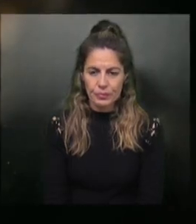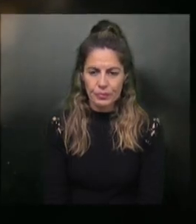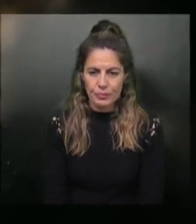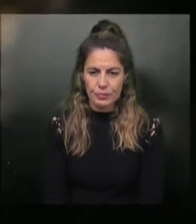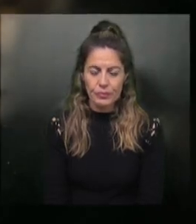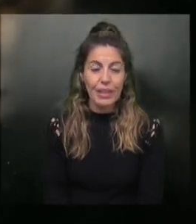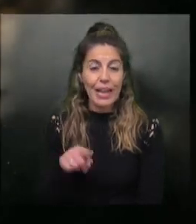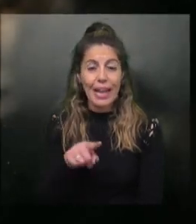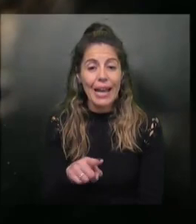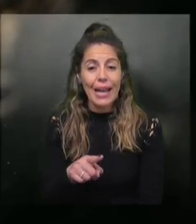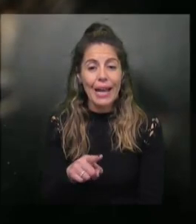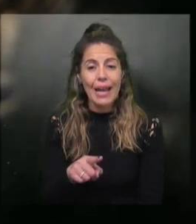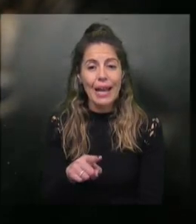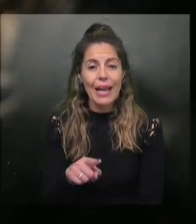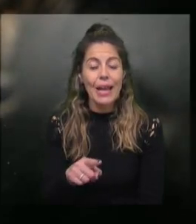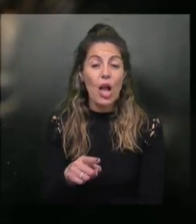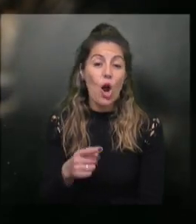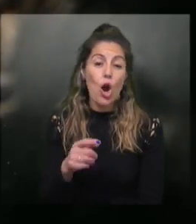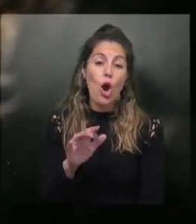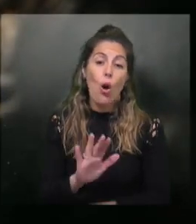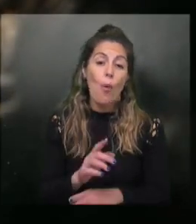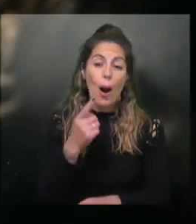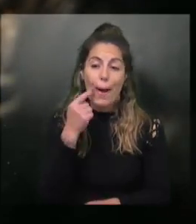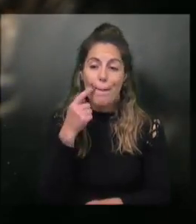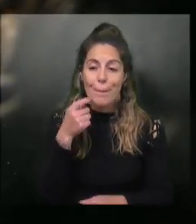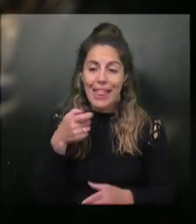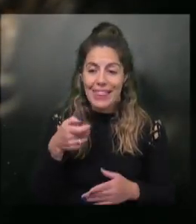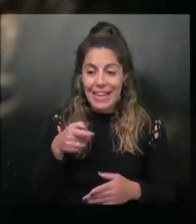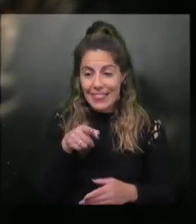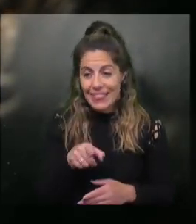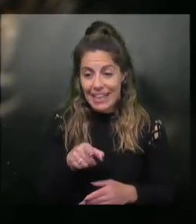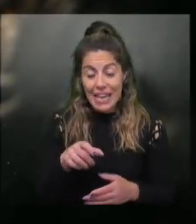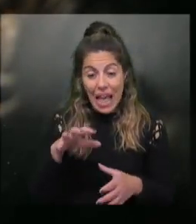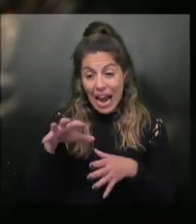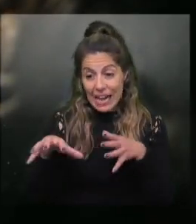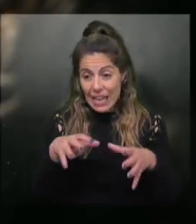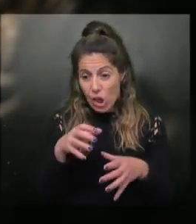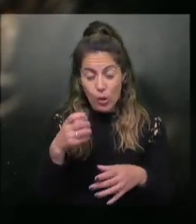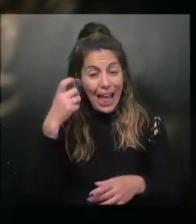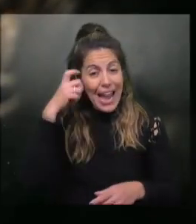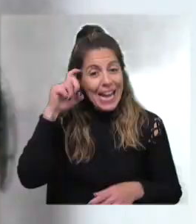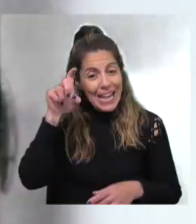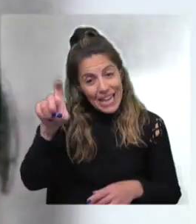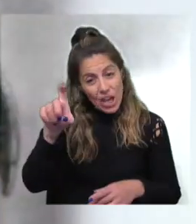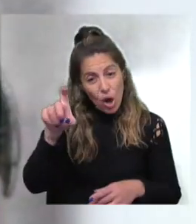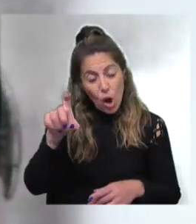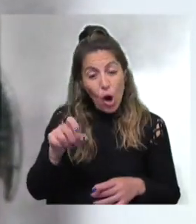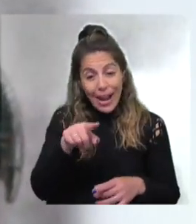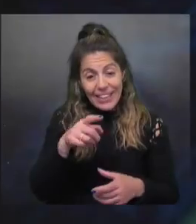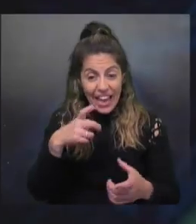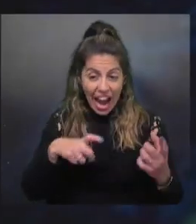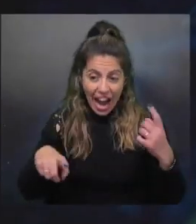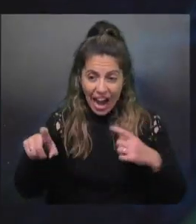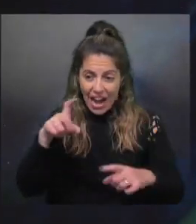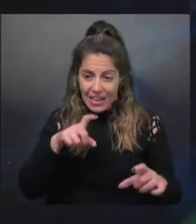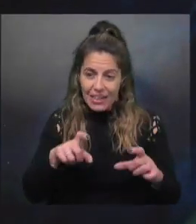Él fue el padre de la criatura. Es quien ideó el terrible y extraño alienígena que, con pocas variaciones, aparece